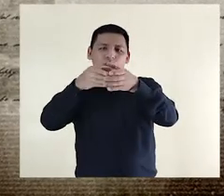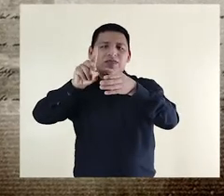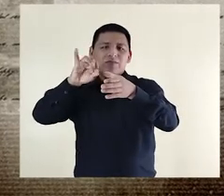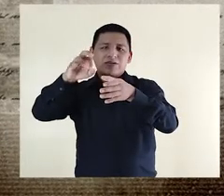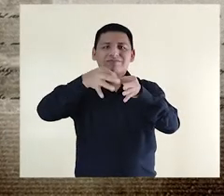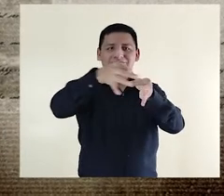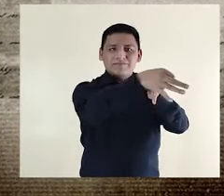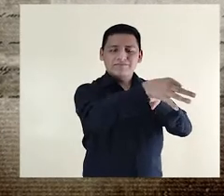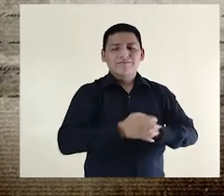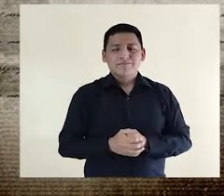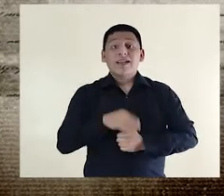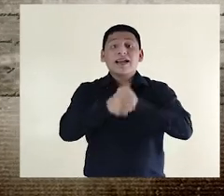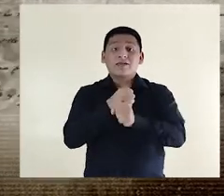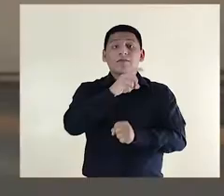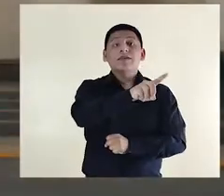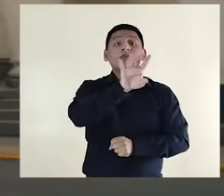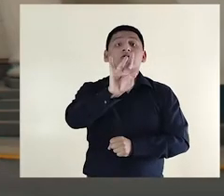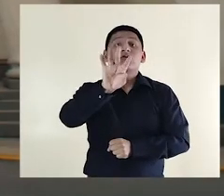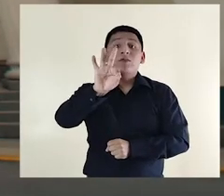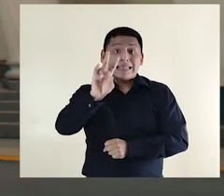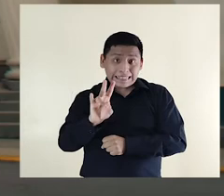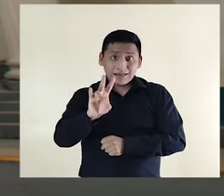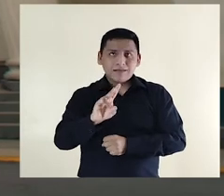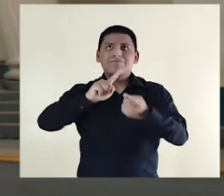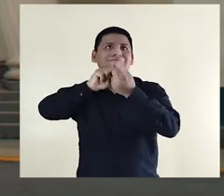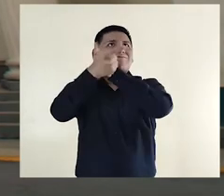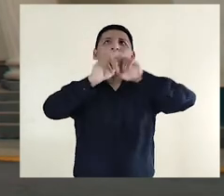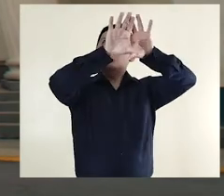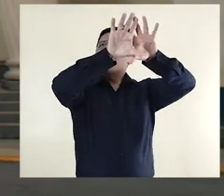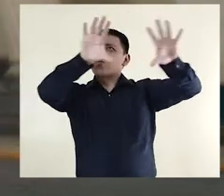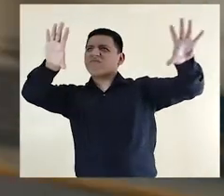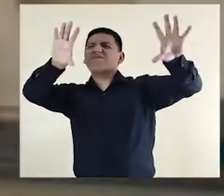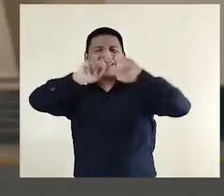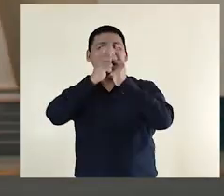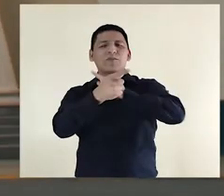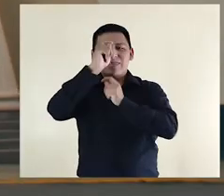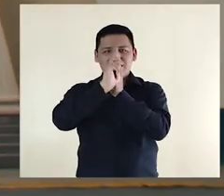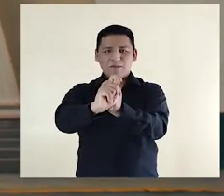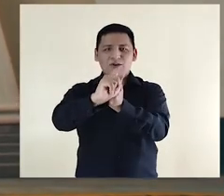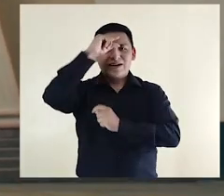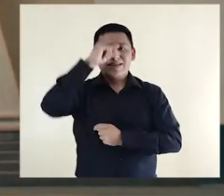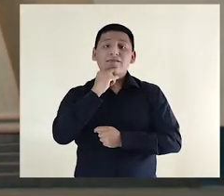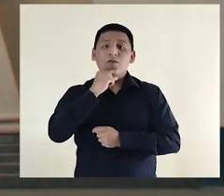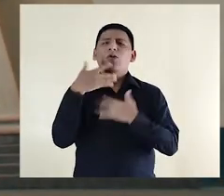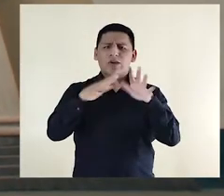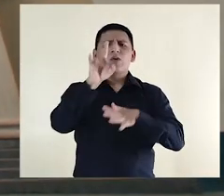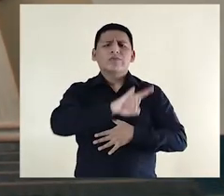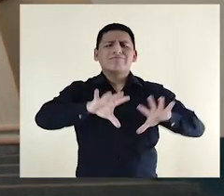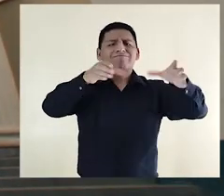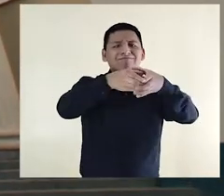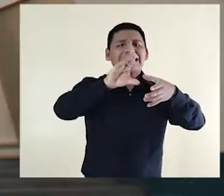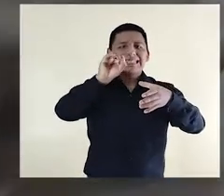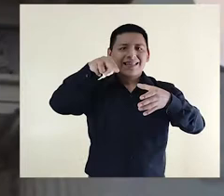los diputados de provincia. En 1897 se modificó su fachada para convertirla en un templete griego cuando ya se